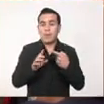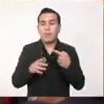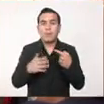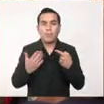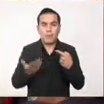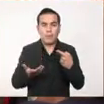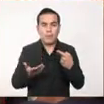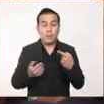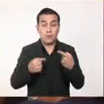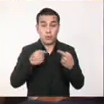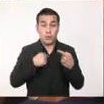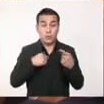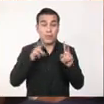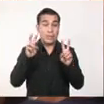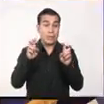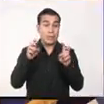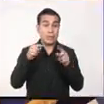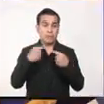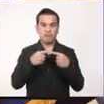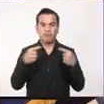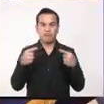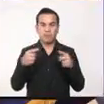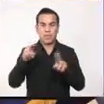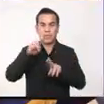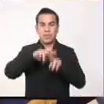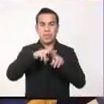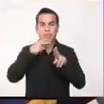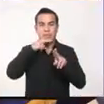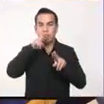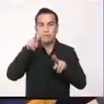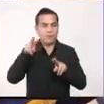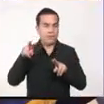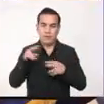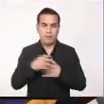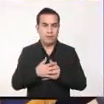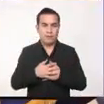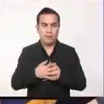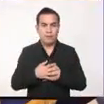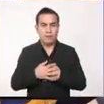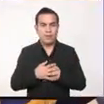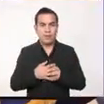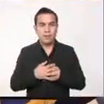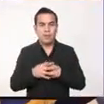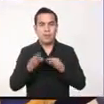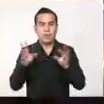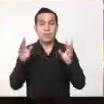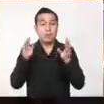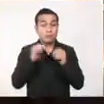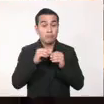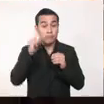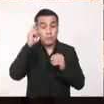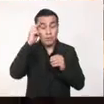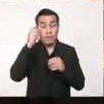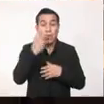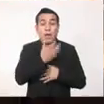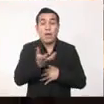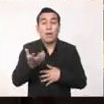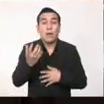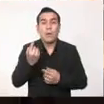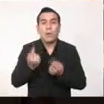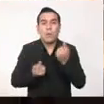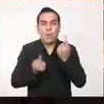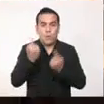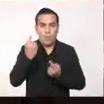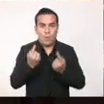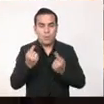es de que cuando yo dije oposición no me refería a AREN y al FMLN, me refería a los actores que